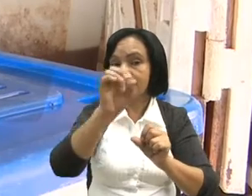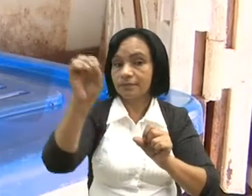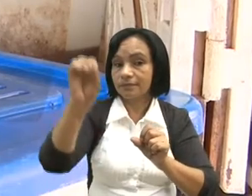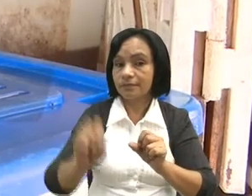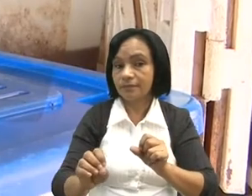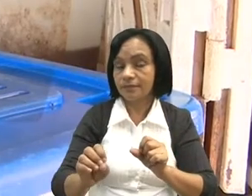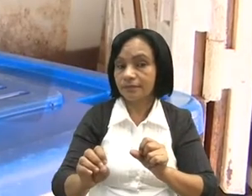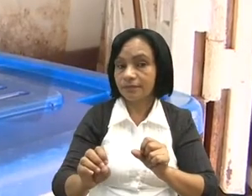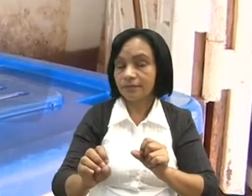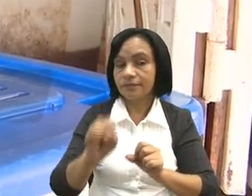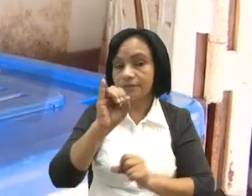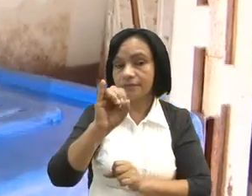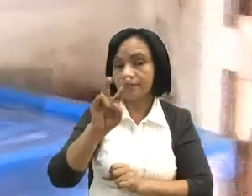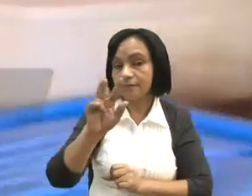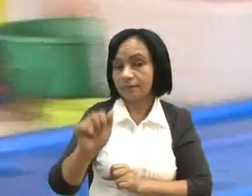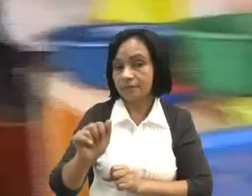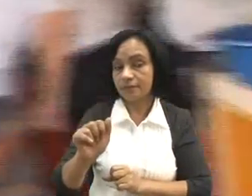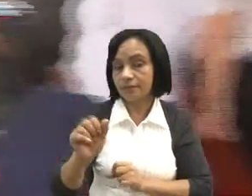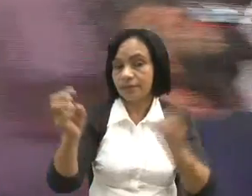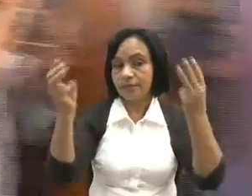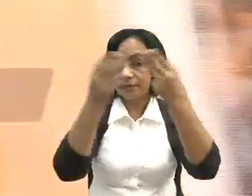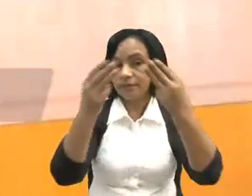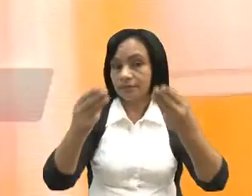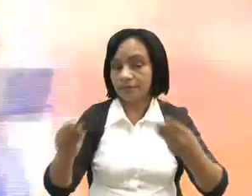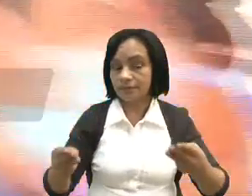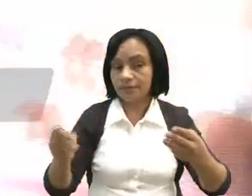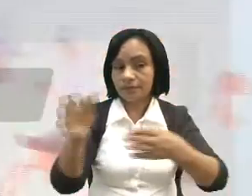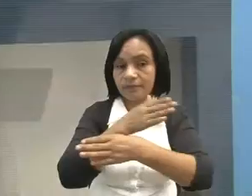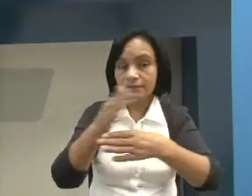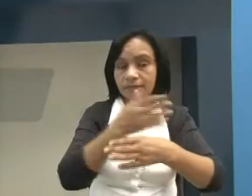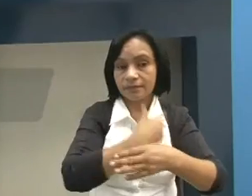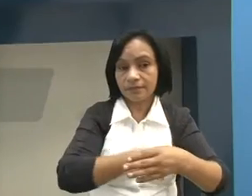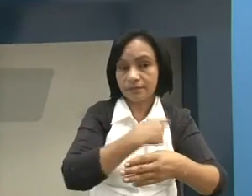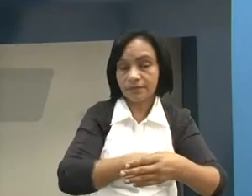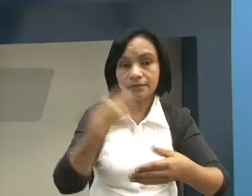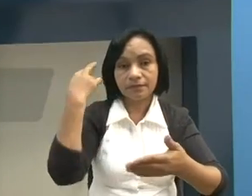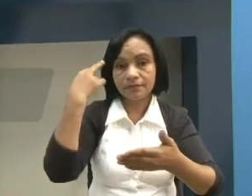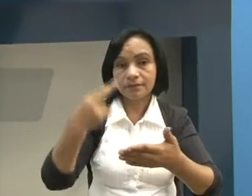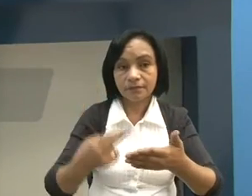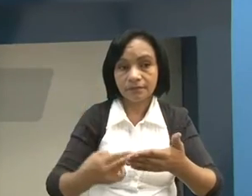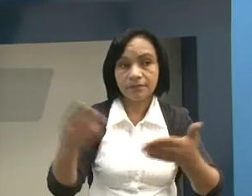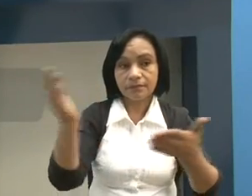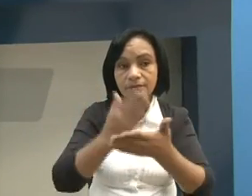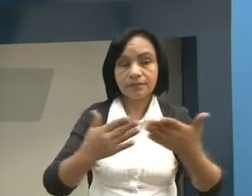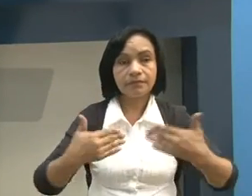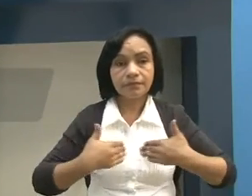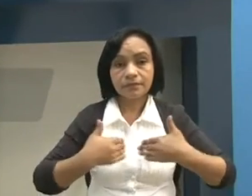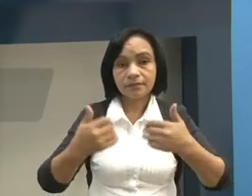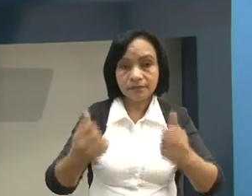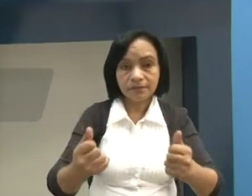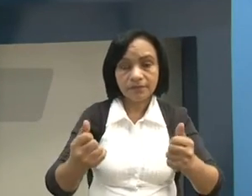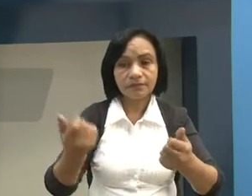valor agregado, o del IVA que conocemos, a los materiales educativos, ¿no? Y recordemos que también en algunos aspectos en la salud también se